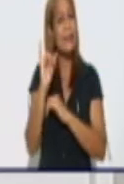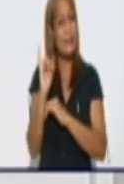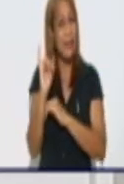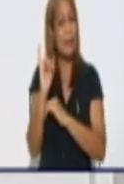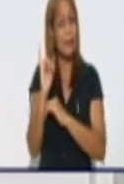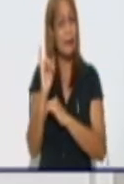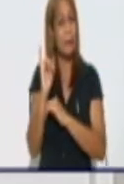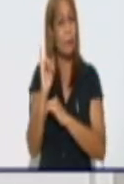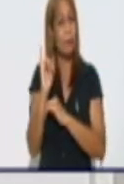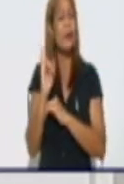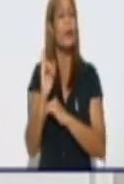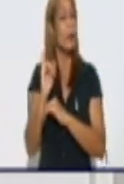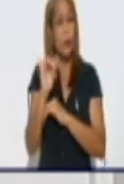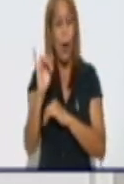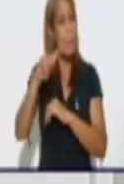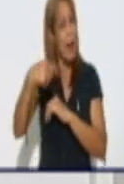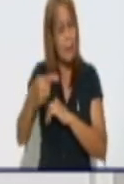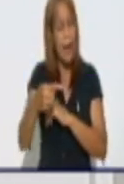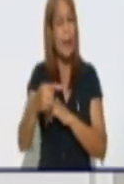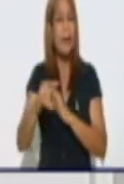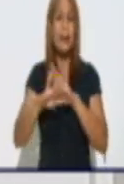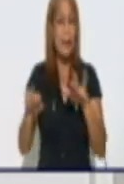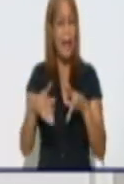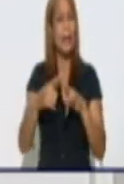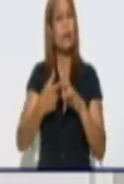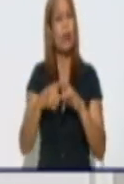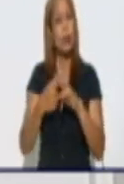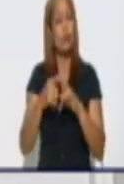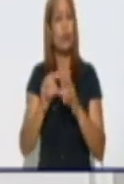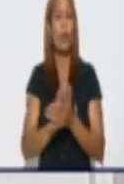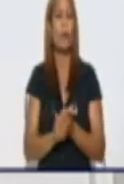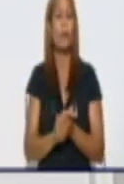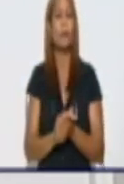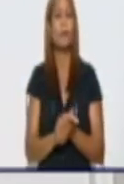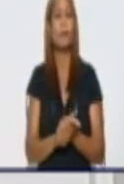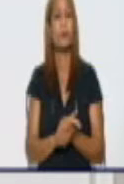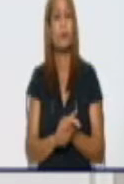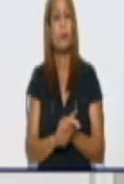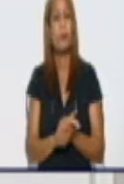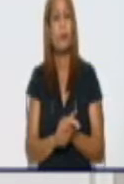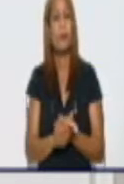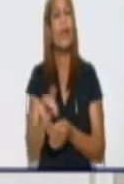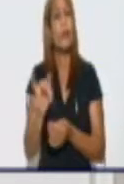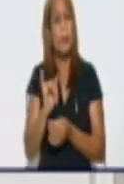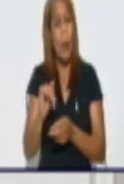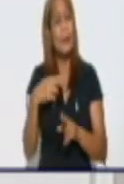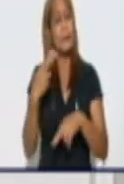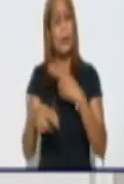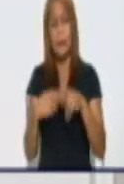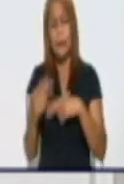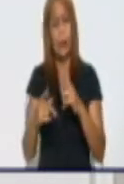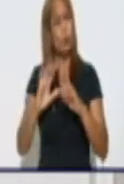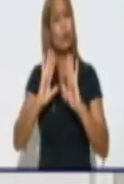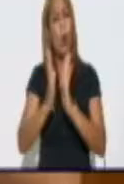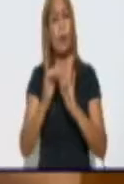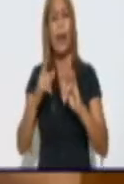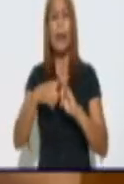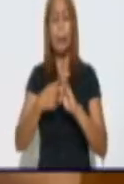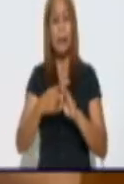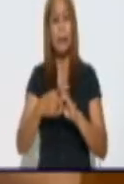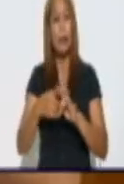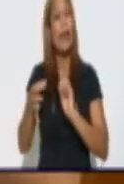solución en el día de mañana, que ya están solucionados aquí, que también se le hizo la reparación en los talleres nuestros. En Río